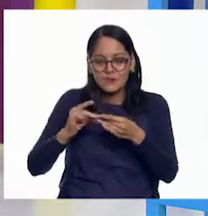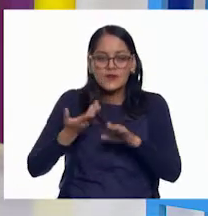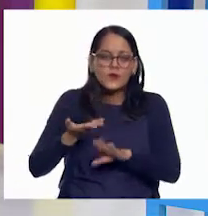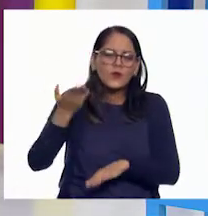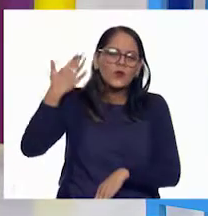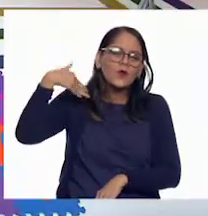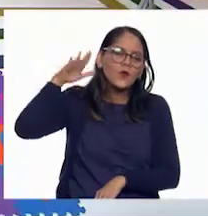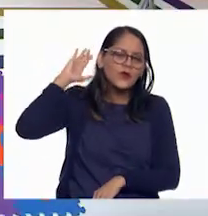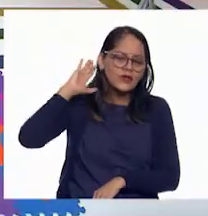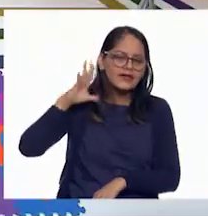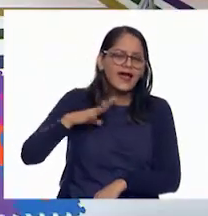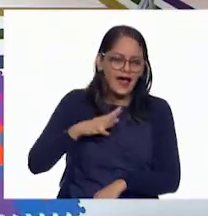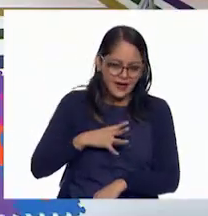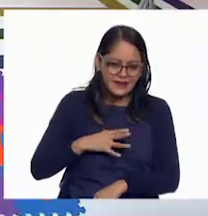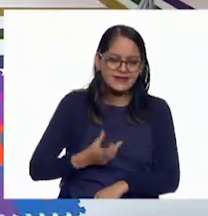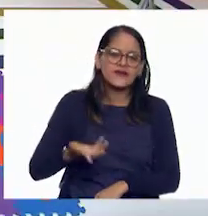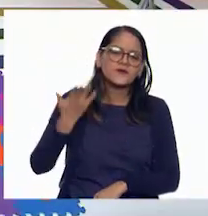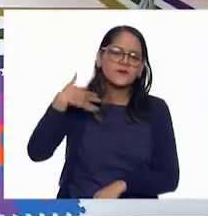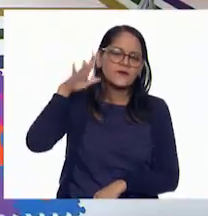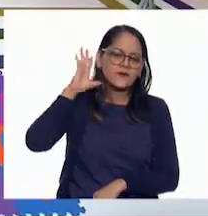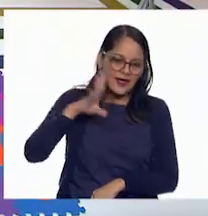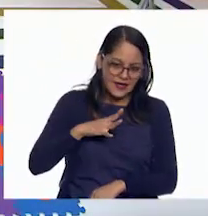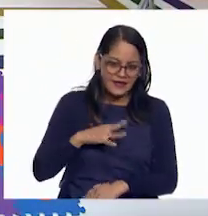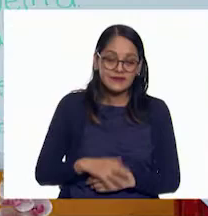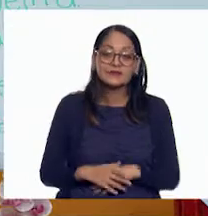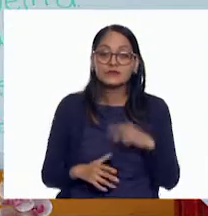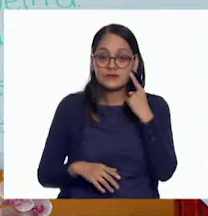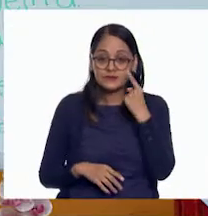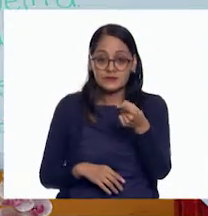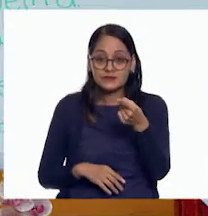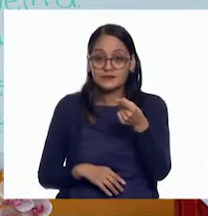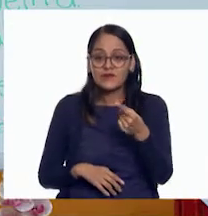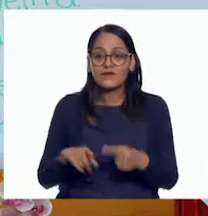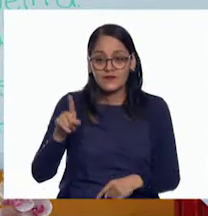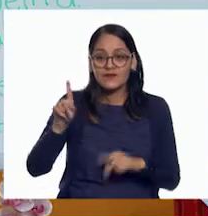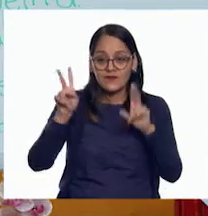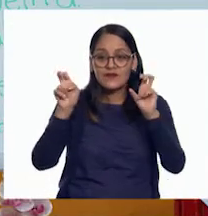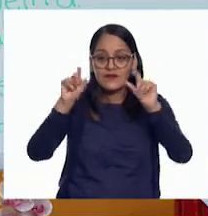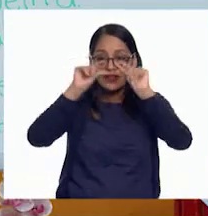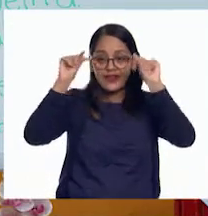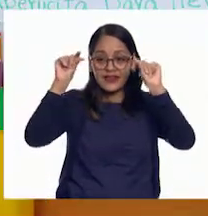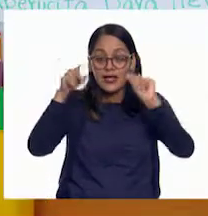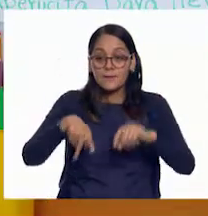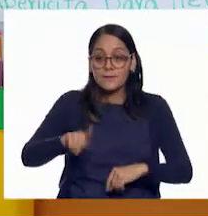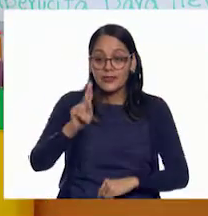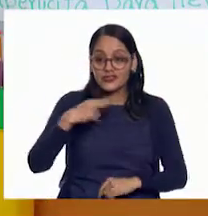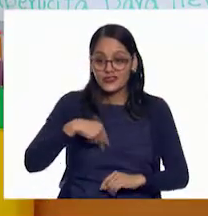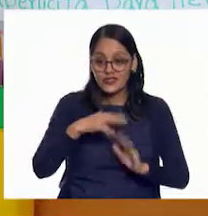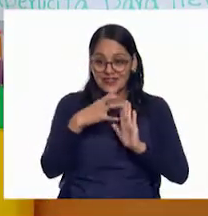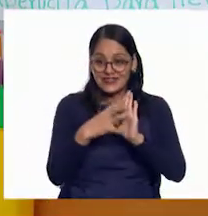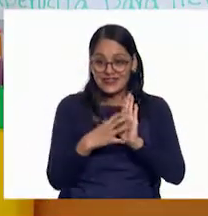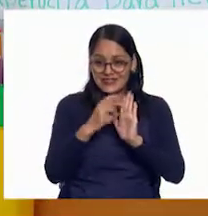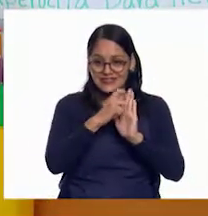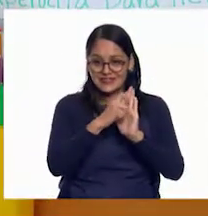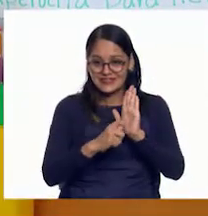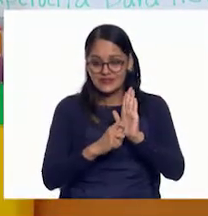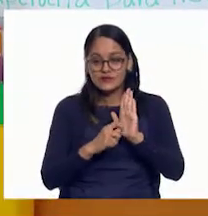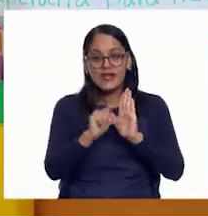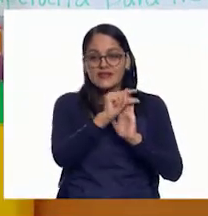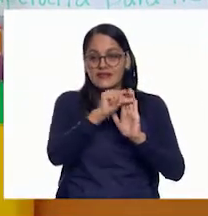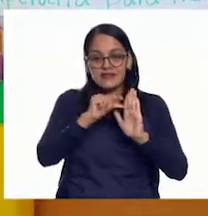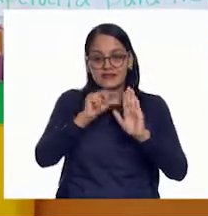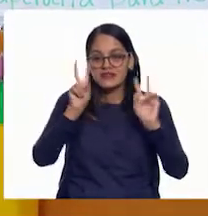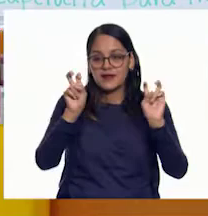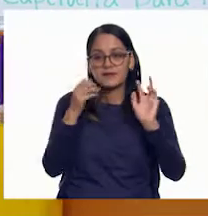vez. Y saben que también, niños, aquí sí anotamos, pero en el texto que escribimos ya no anotamos